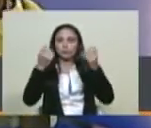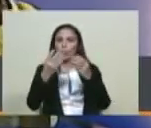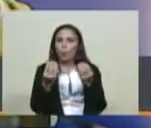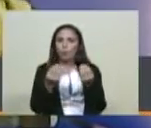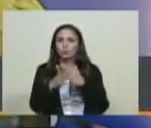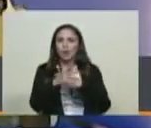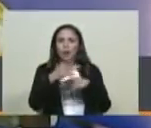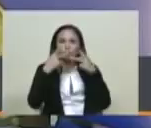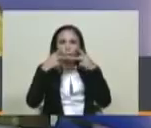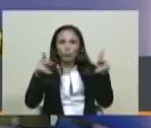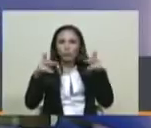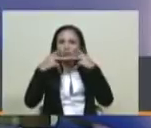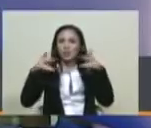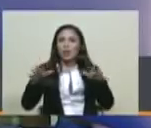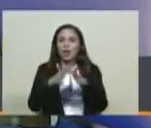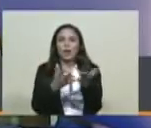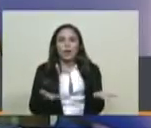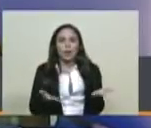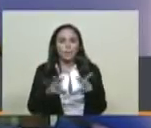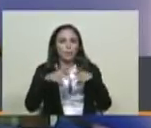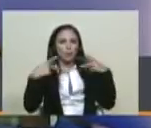en el periódico, en la televisión,